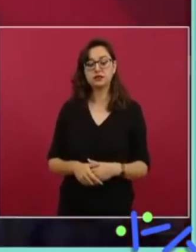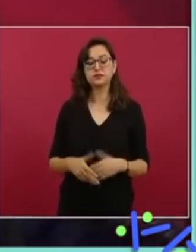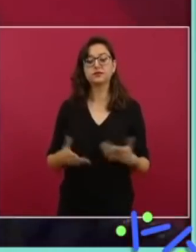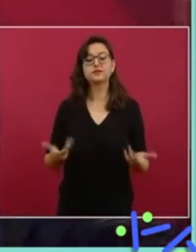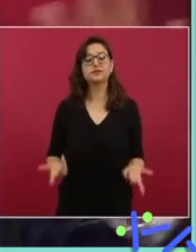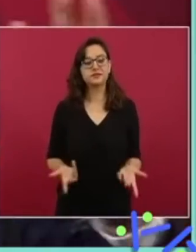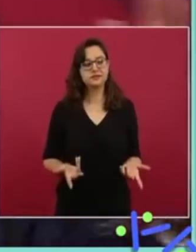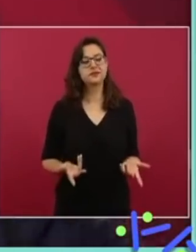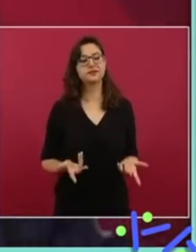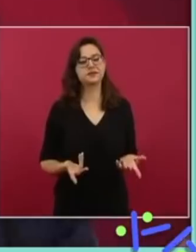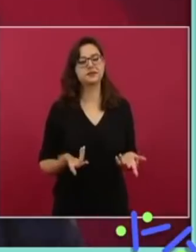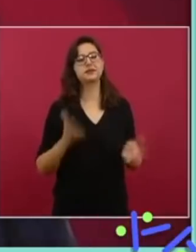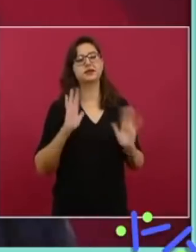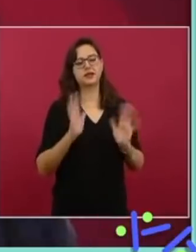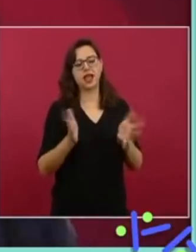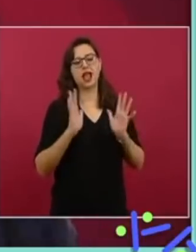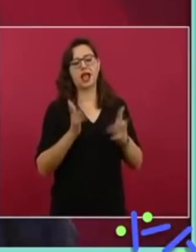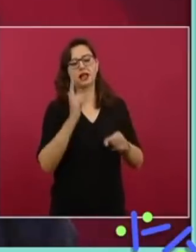coincide.